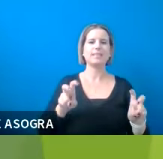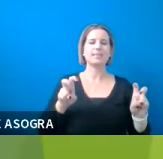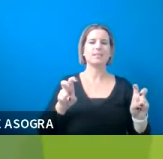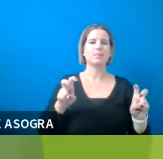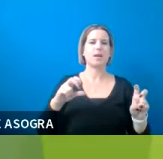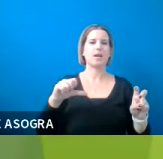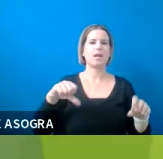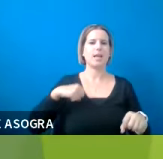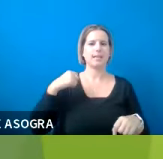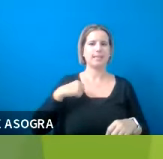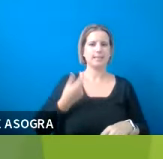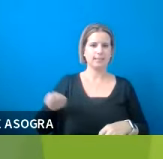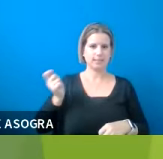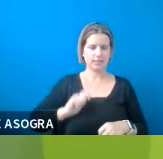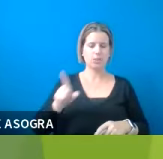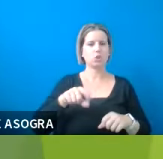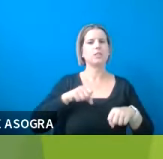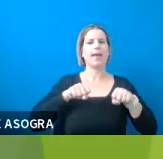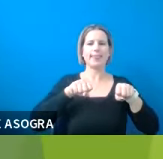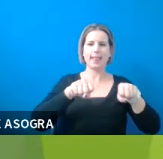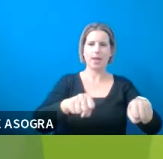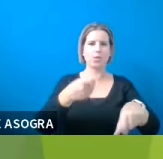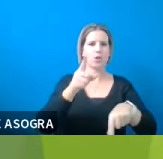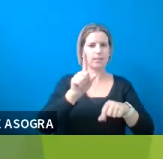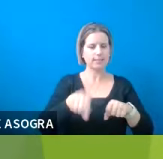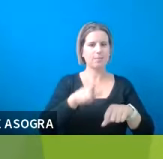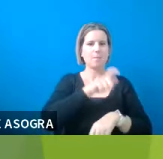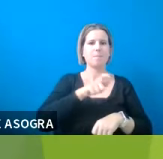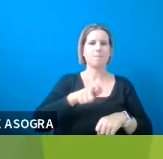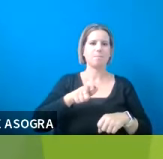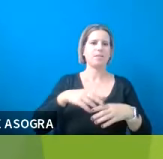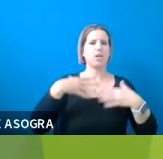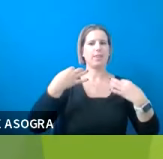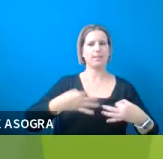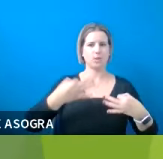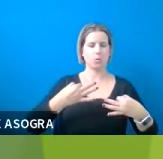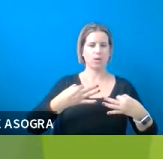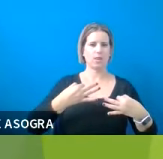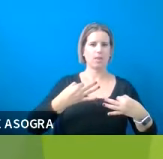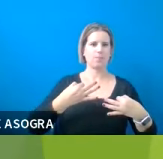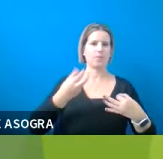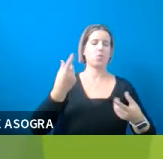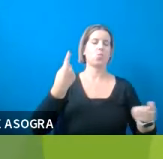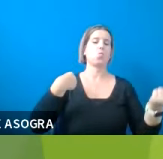a celadores, a personas de seguridad. habido algunas veces que